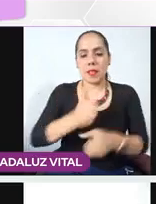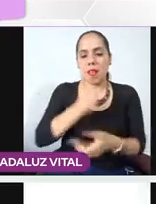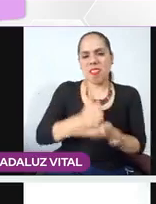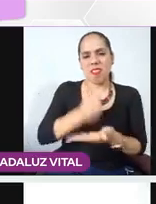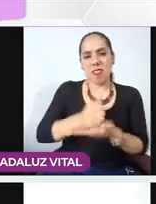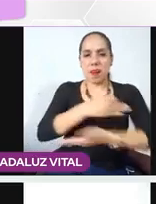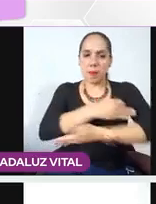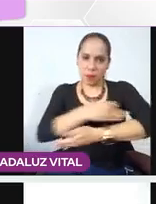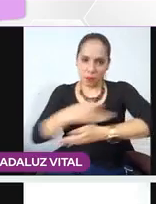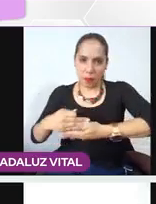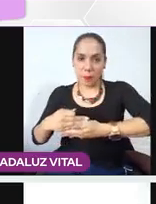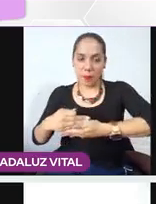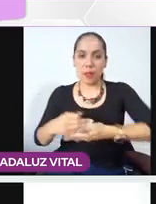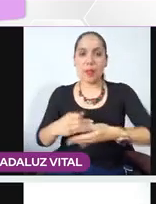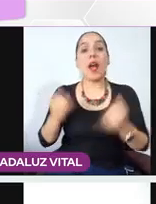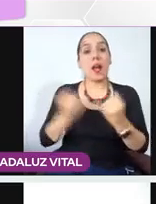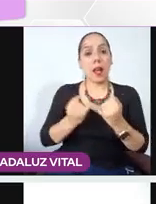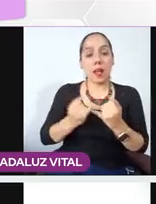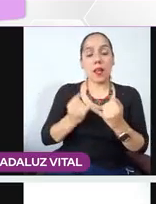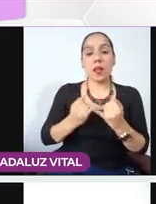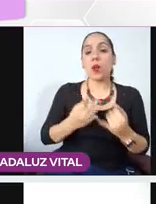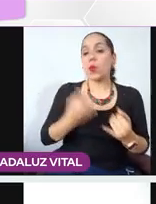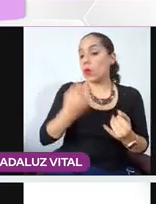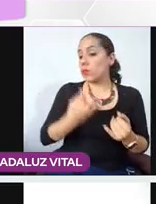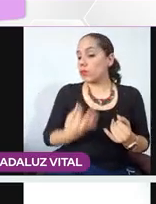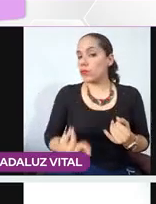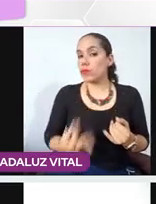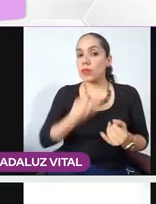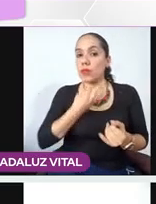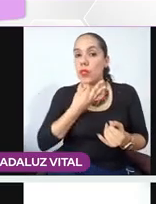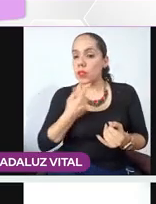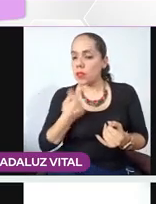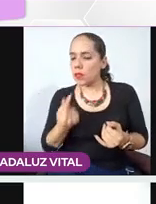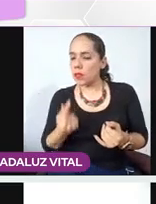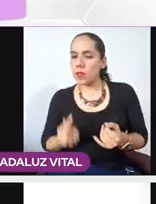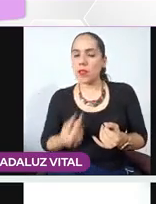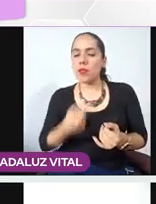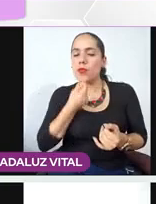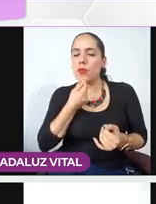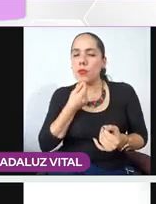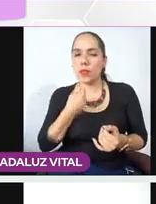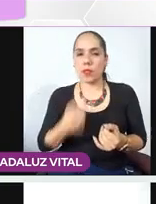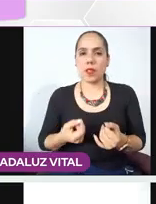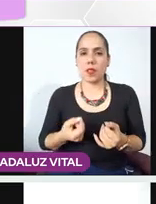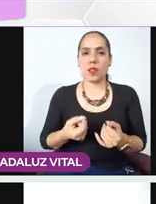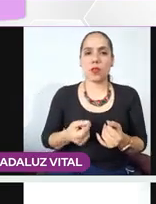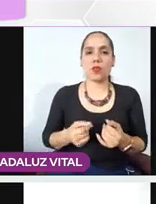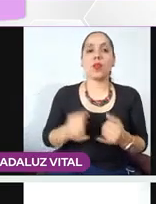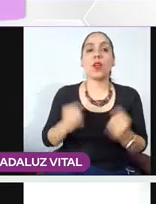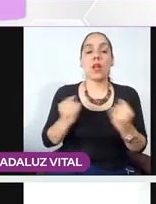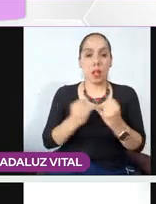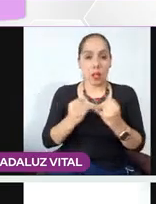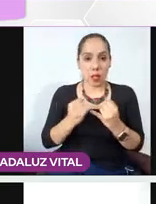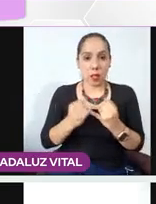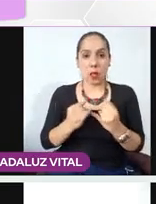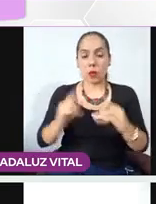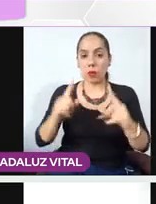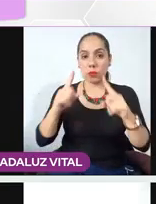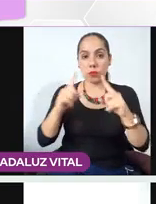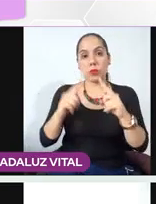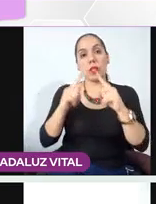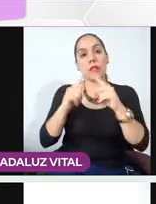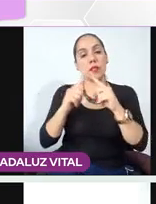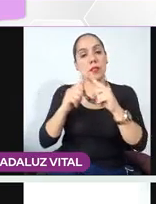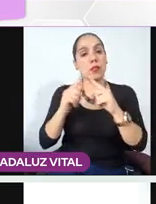Su profesionalidad, sencillez y calidez humana se identifican con los valores institucionales que le han llevado a ser parte importante en el equipo